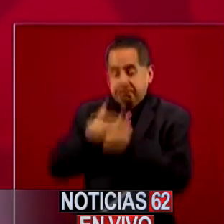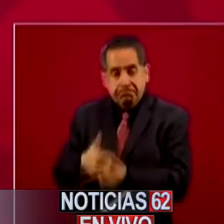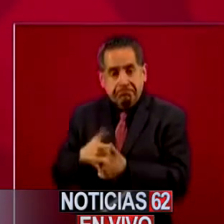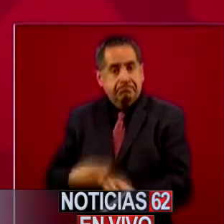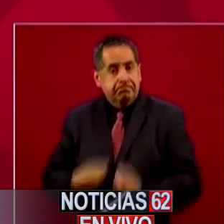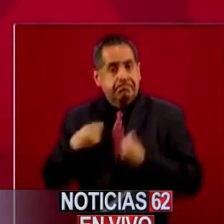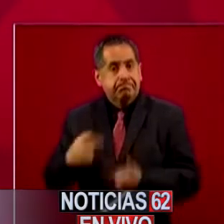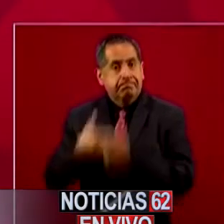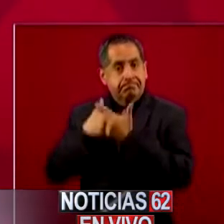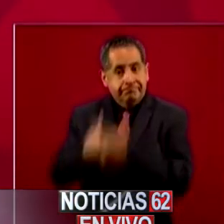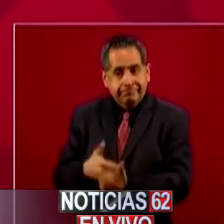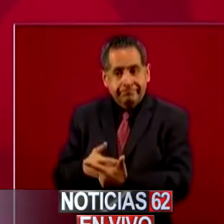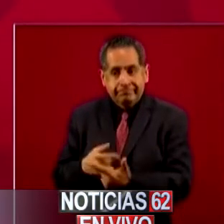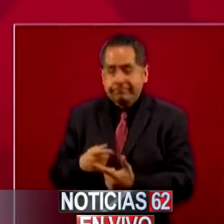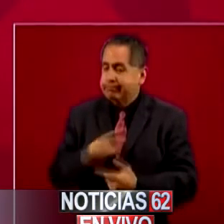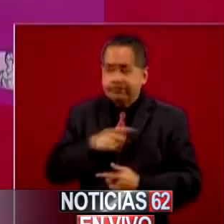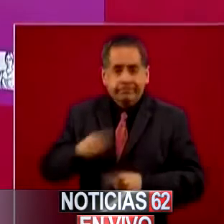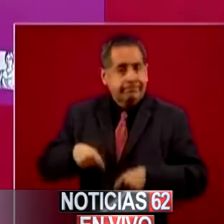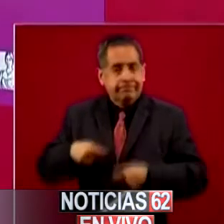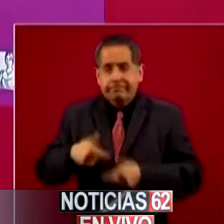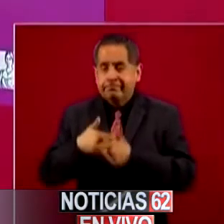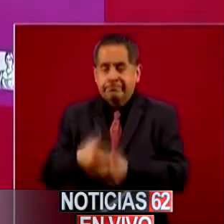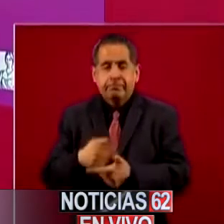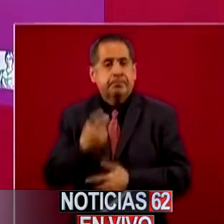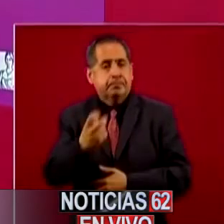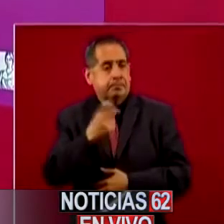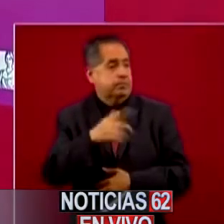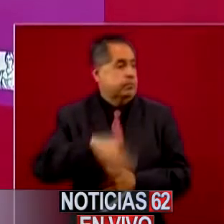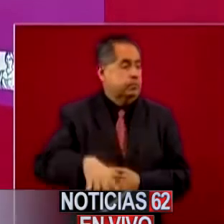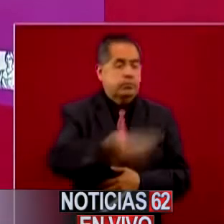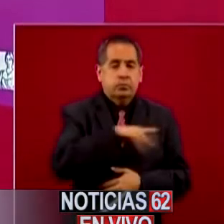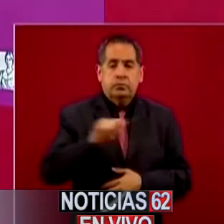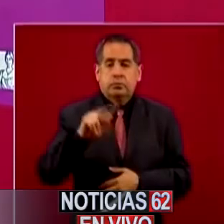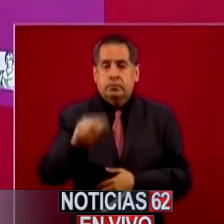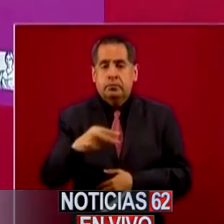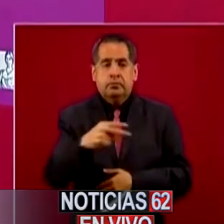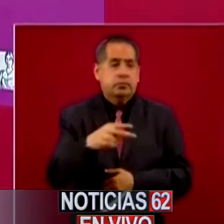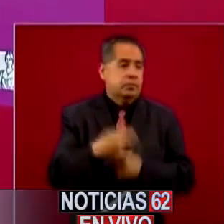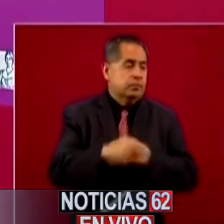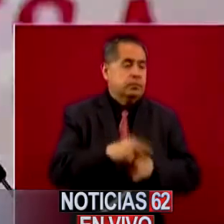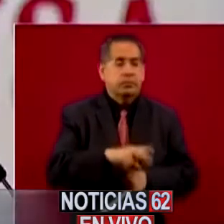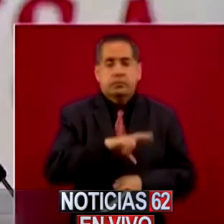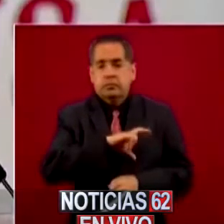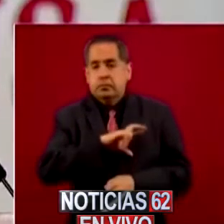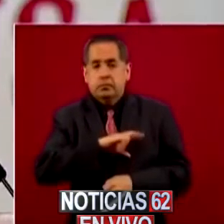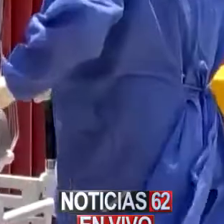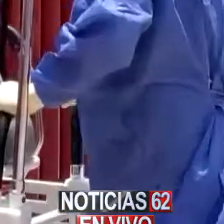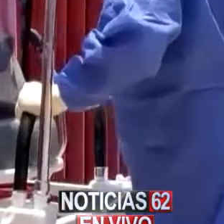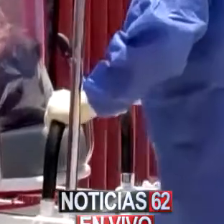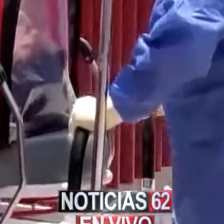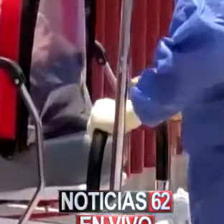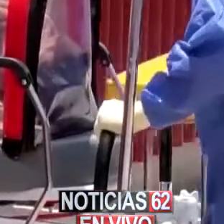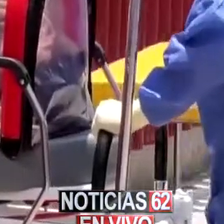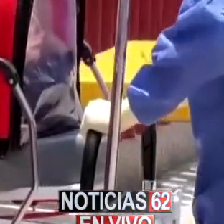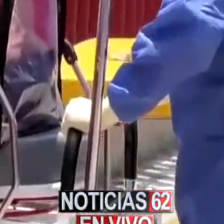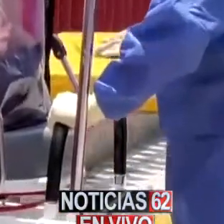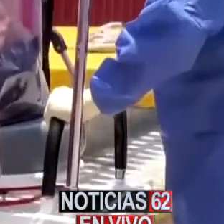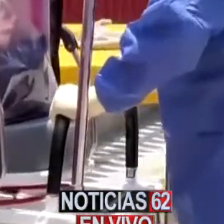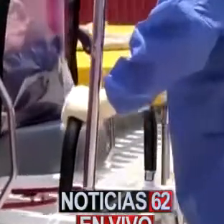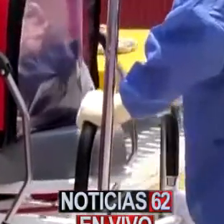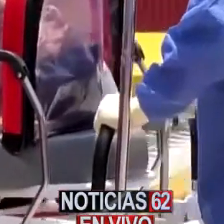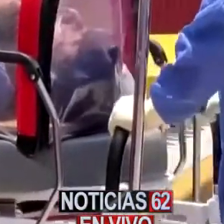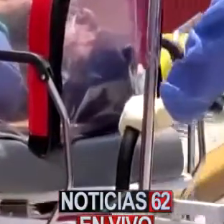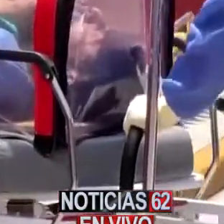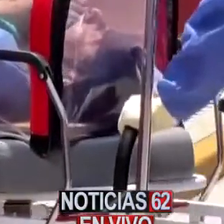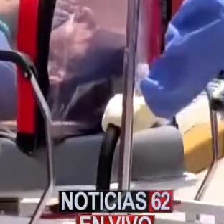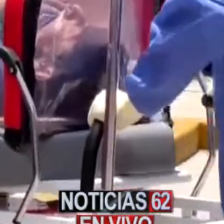Por ello, este gran esfuerzo que hará la televisión pública y privada en México es tan importante. El país azteca